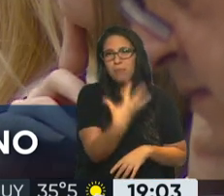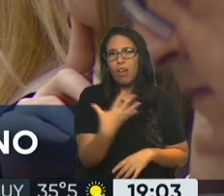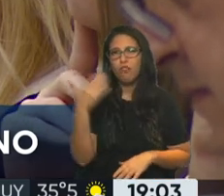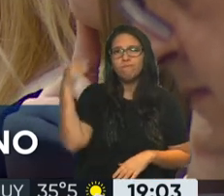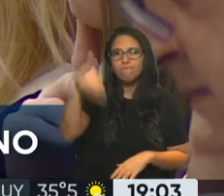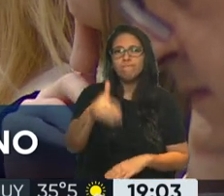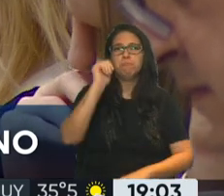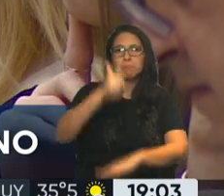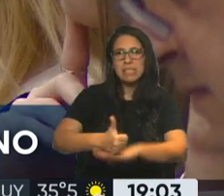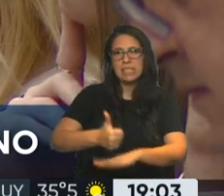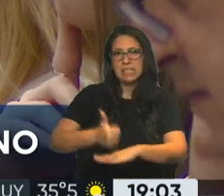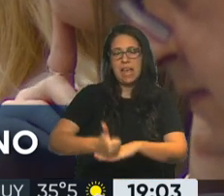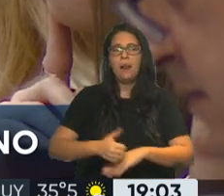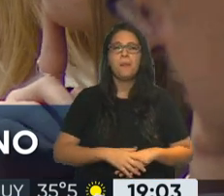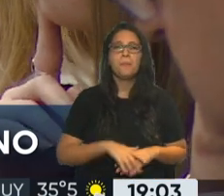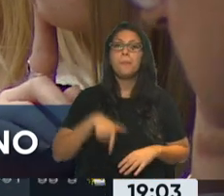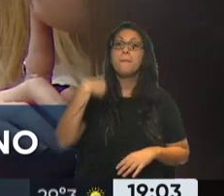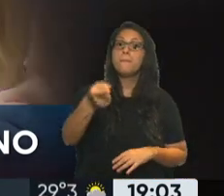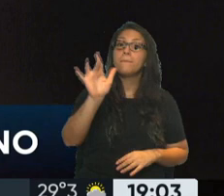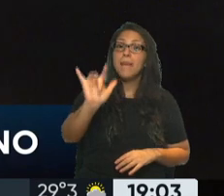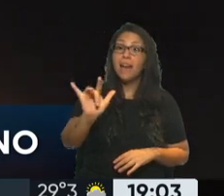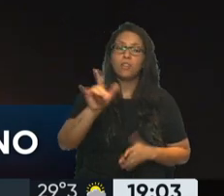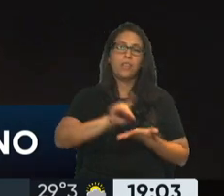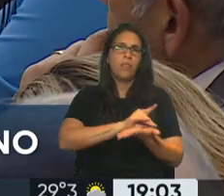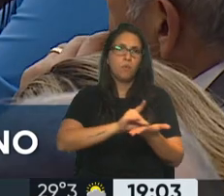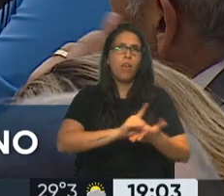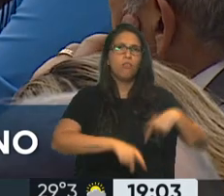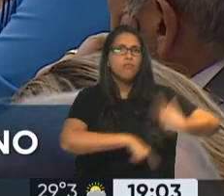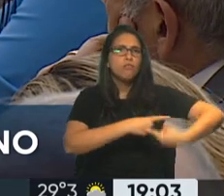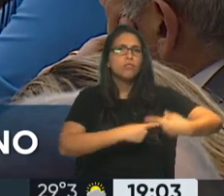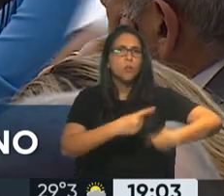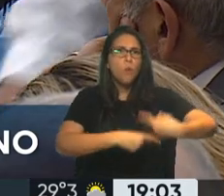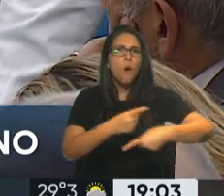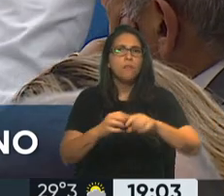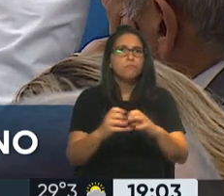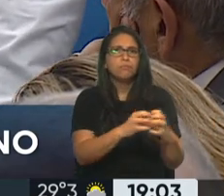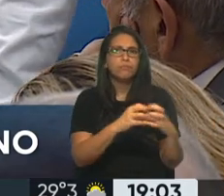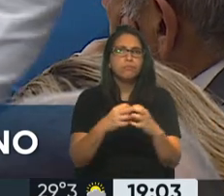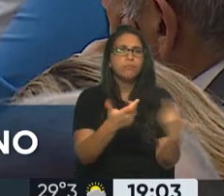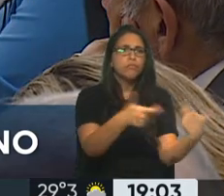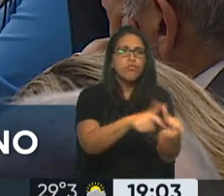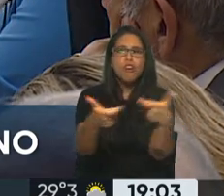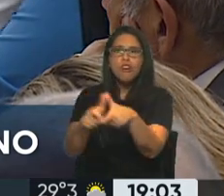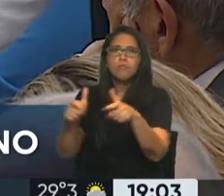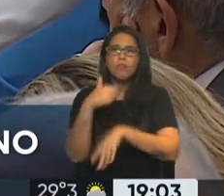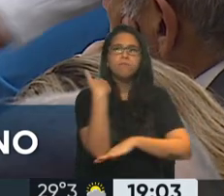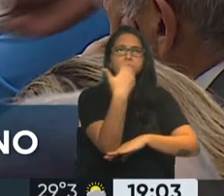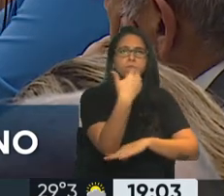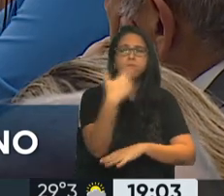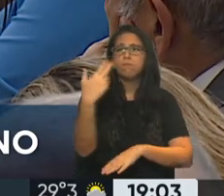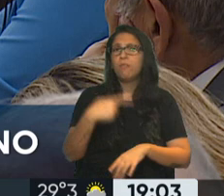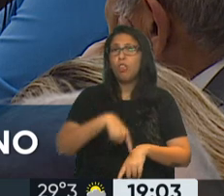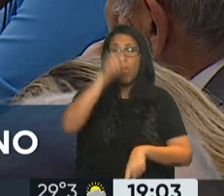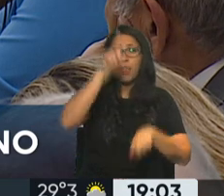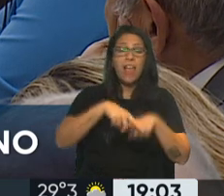presencial el miércoles en tanto los diputados van a continuar trabajando en el plenario de esas comisiones toda la jornada de 9 a